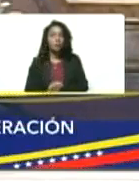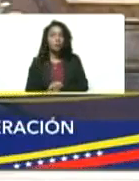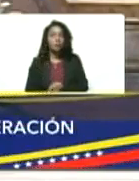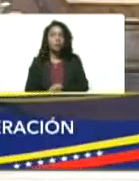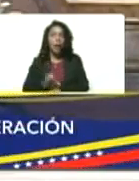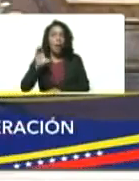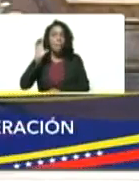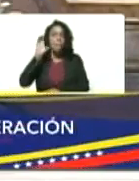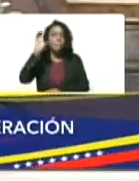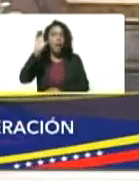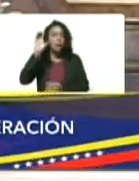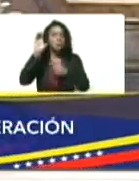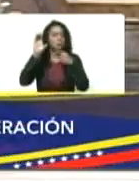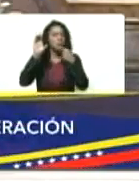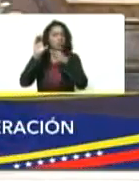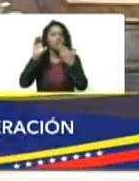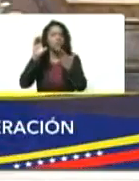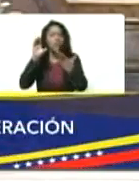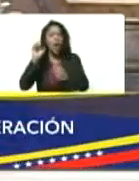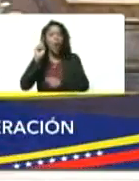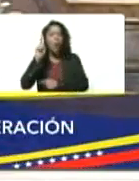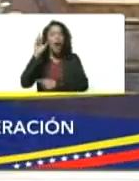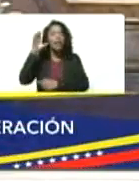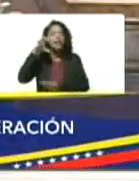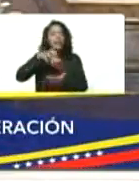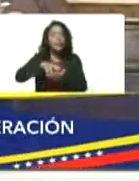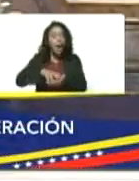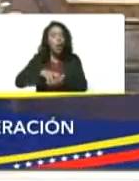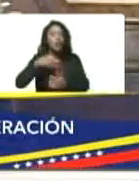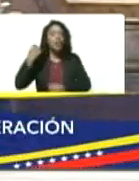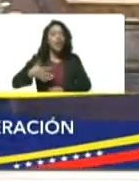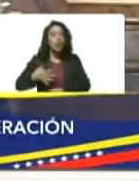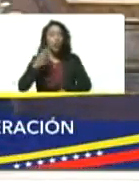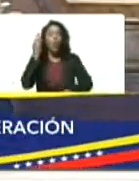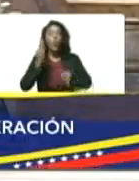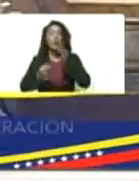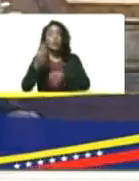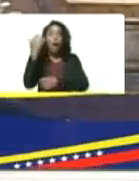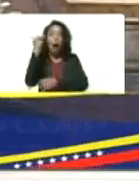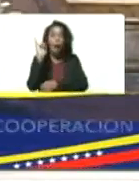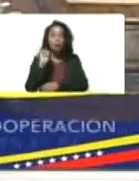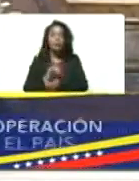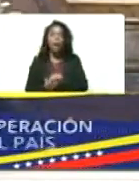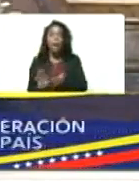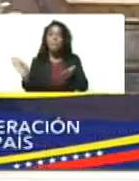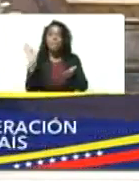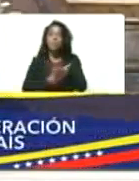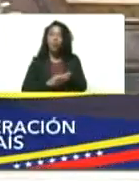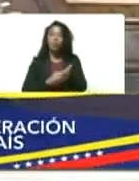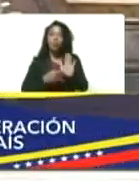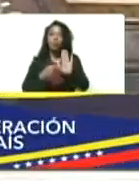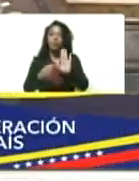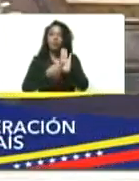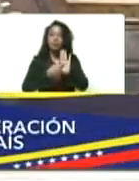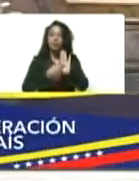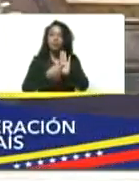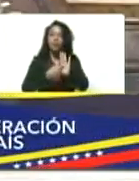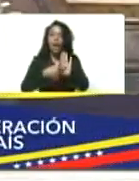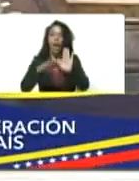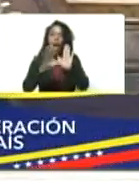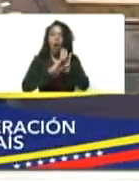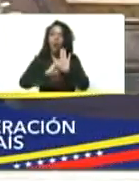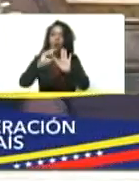país que tiene un estado de derecho un estado de justicia establecido en esta